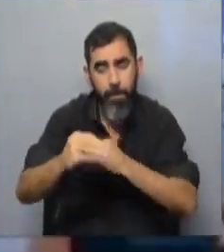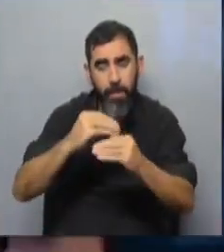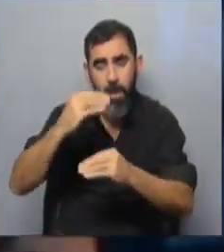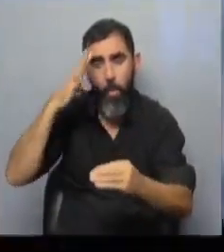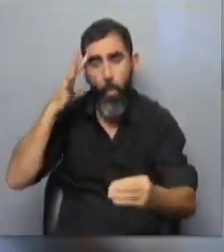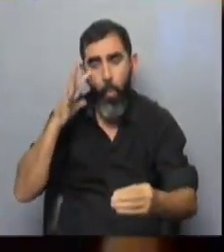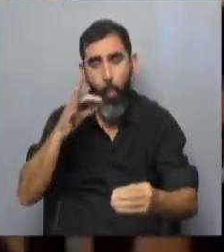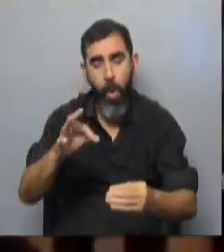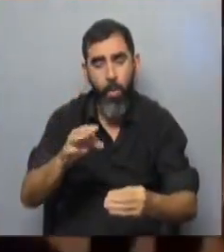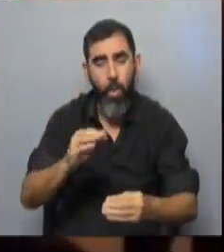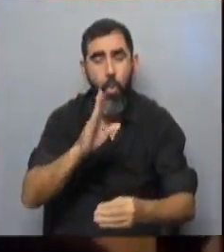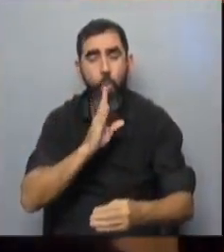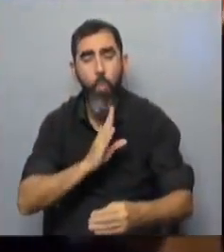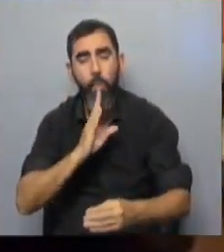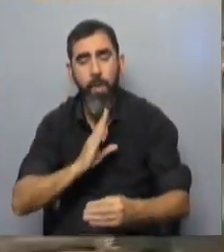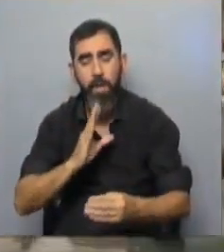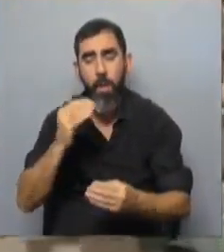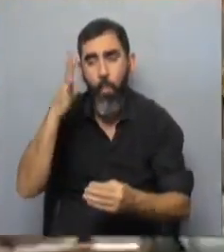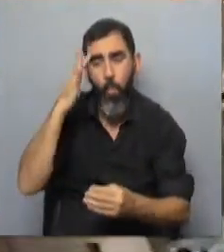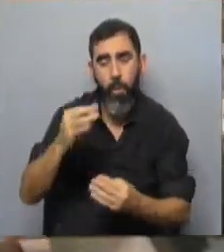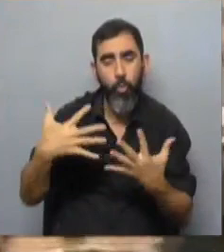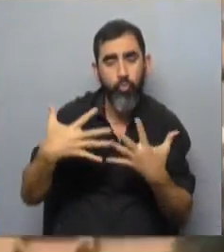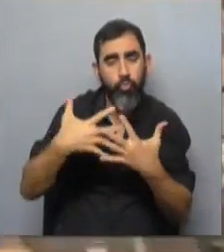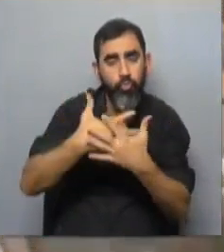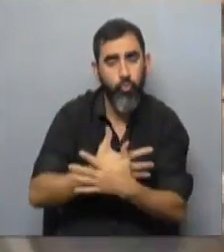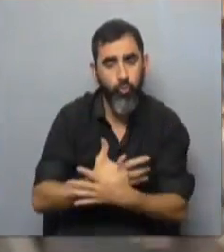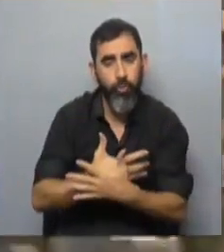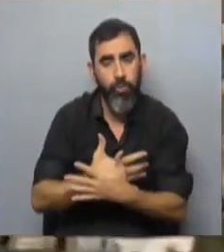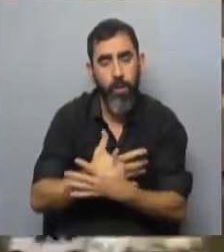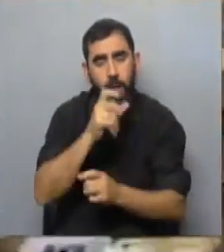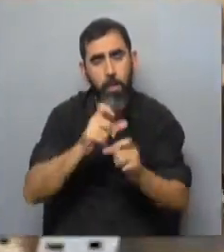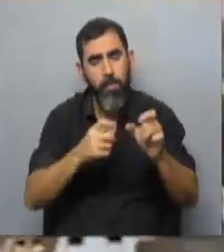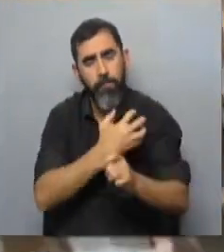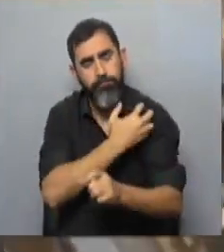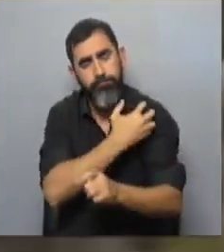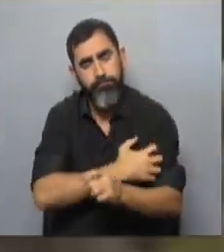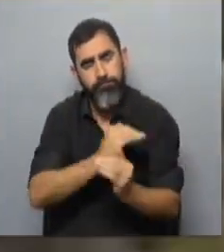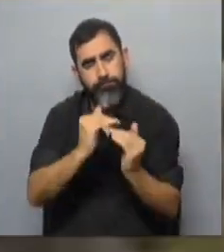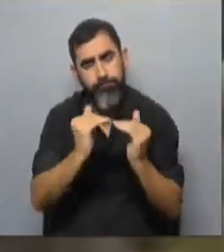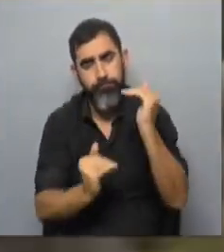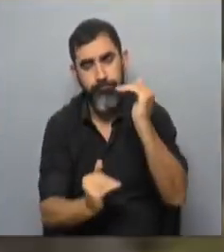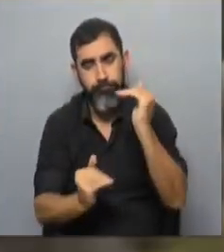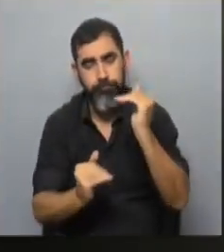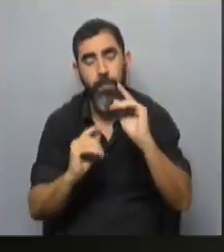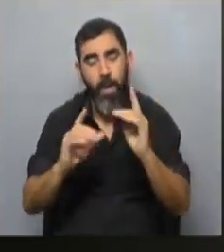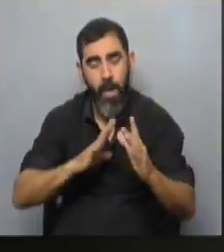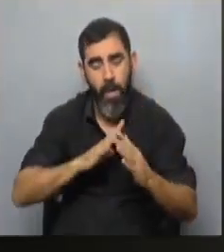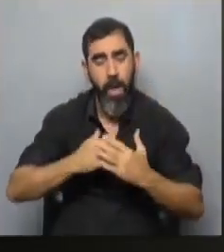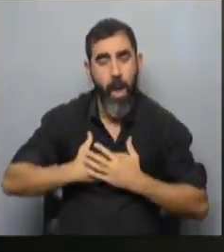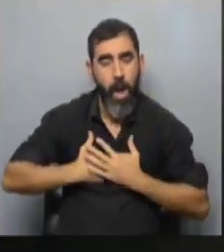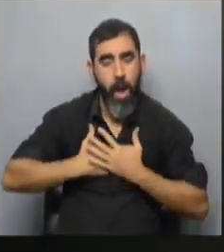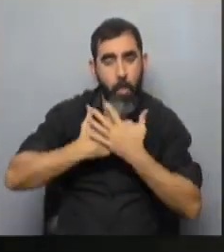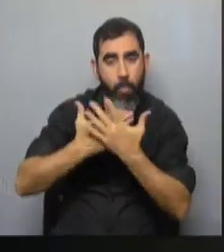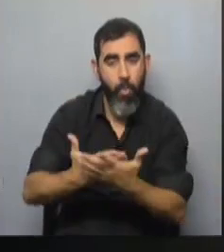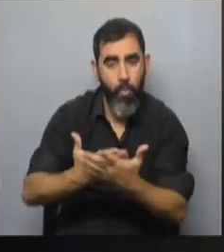pueblo humilde, con el pueblo más sufrido, con los más desfavorecidos. Tiene amor,